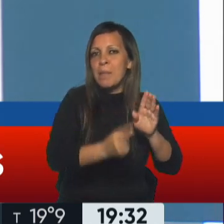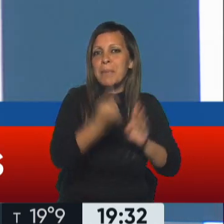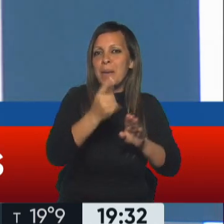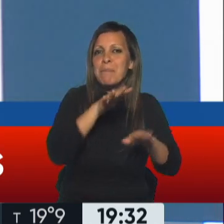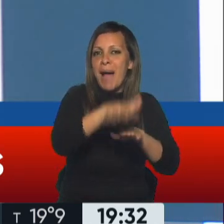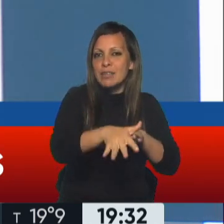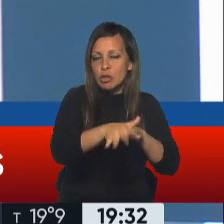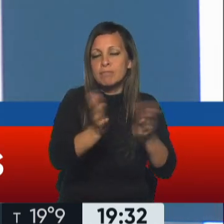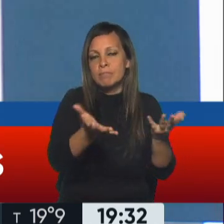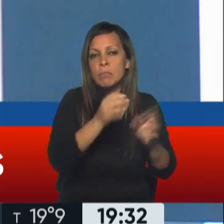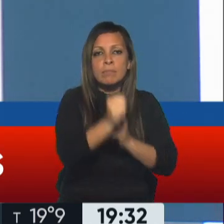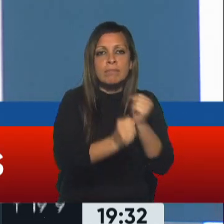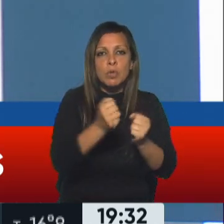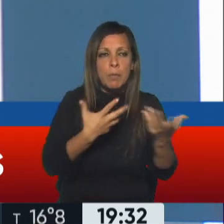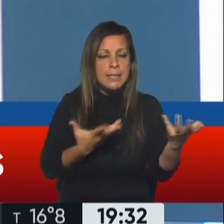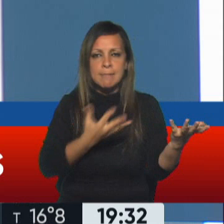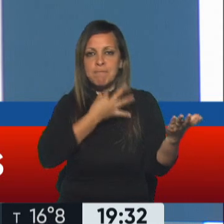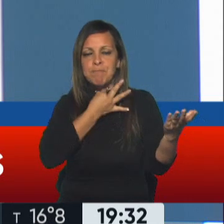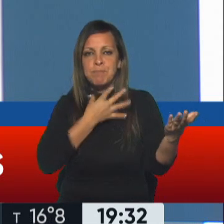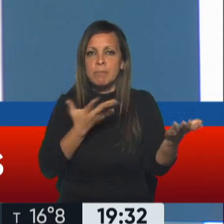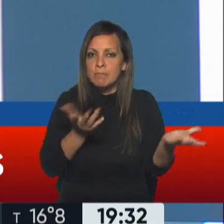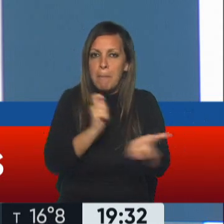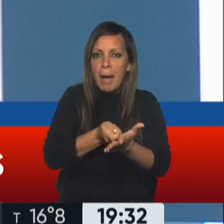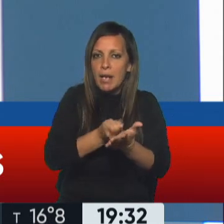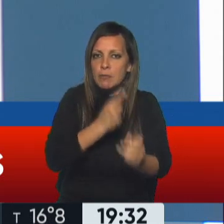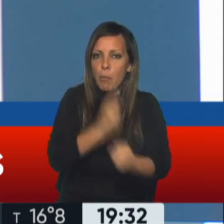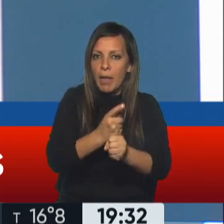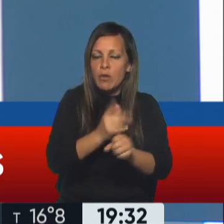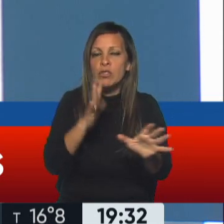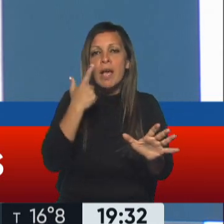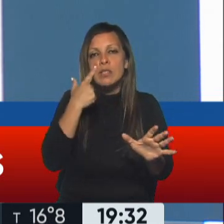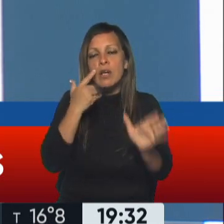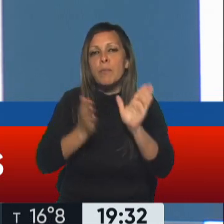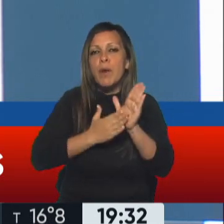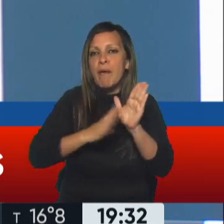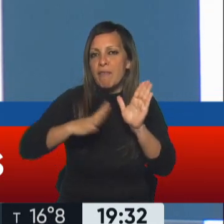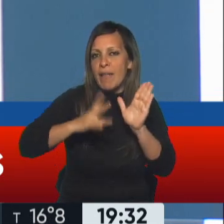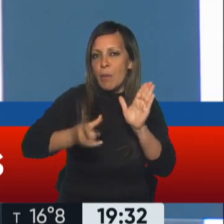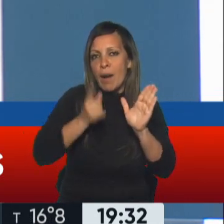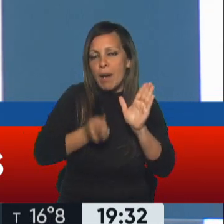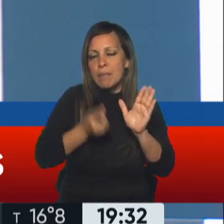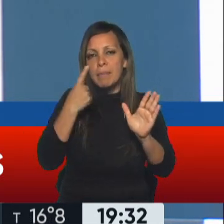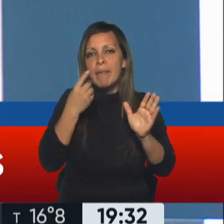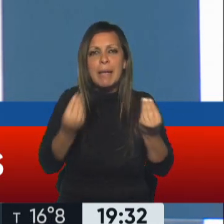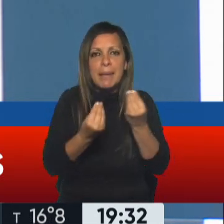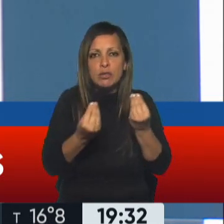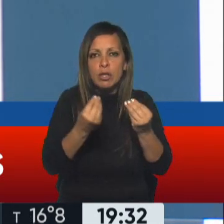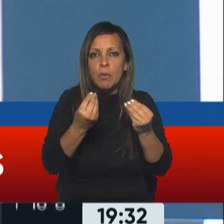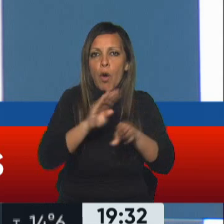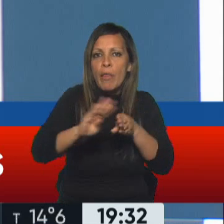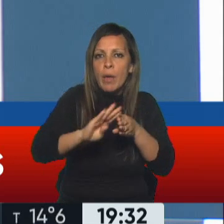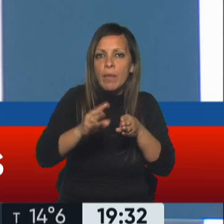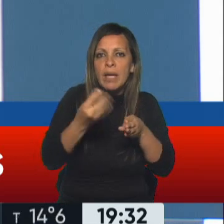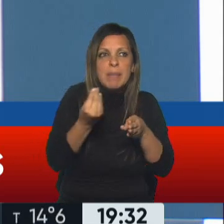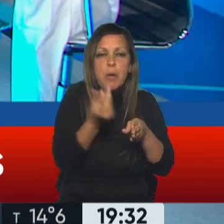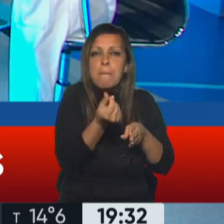dice, bueno, estoy en estado de insolvencia o cesación de pagos, eso ahora hay que chequearlo judicialmente para ver efectivamente qué es lo que pasó y dónde terminó el